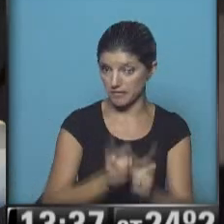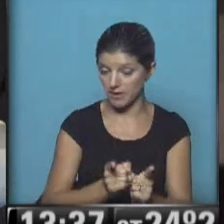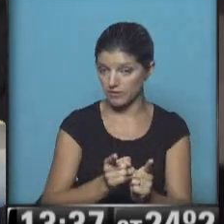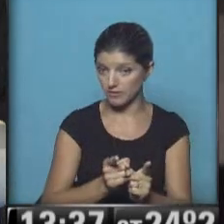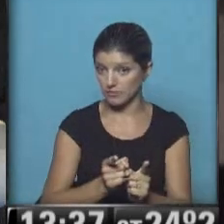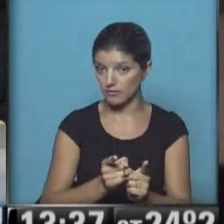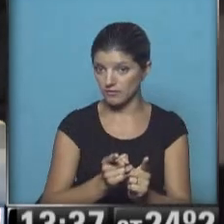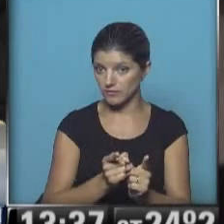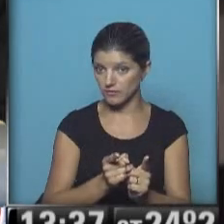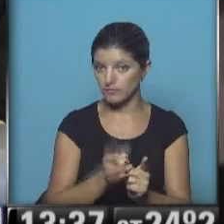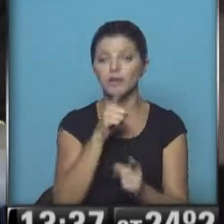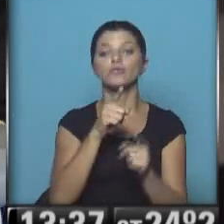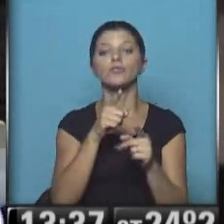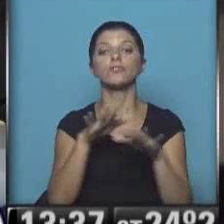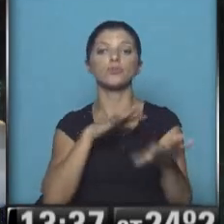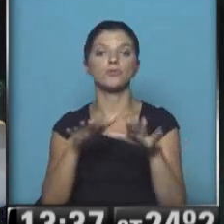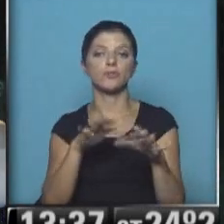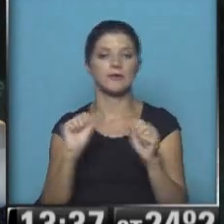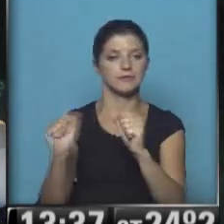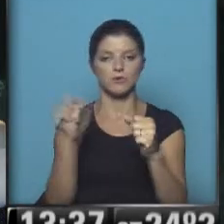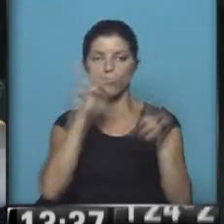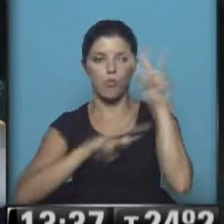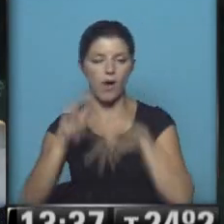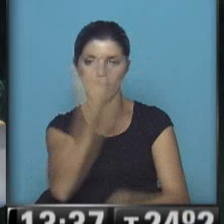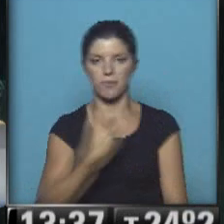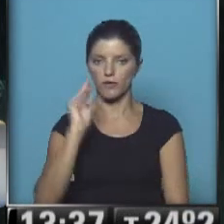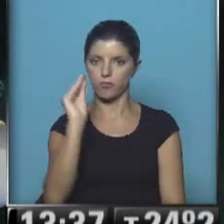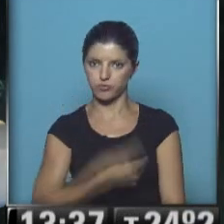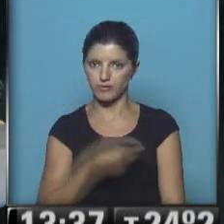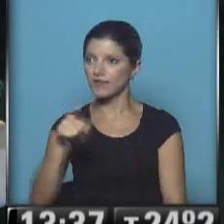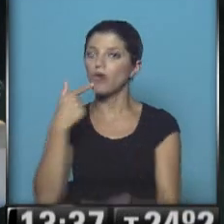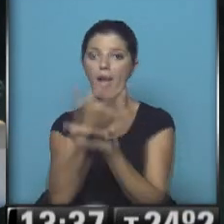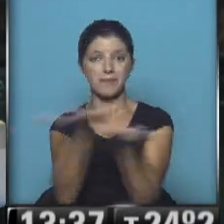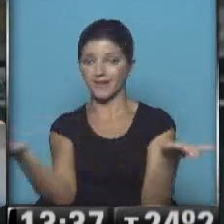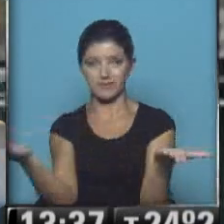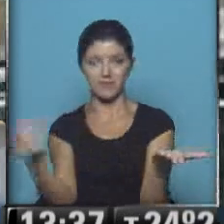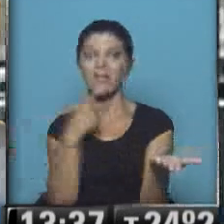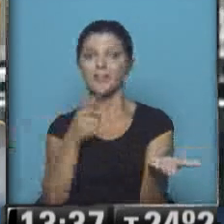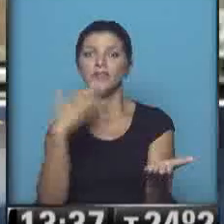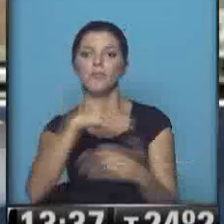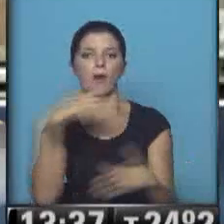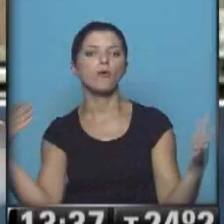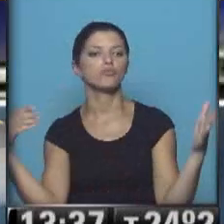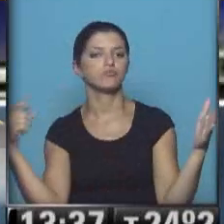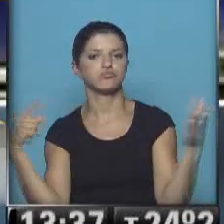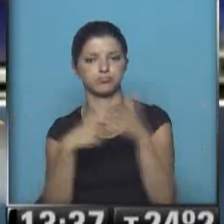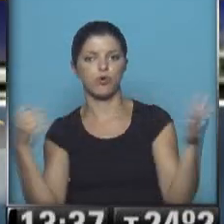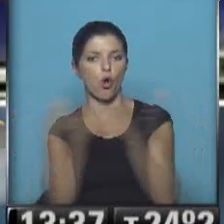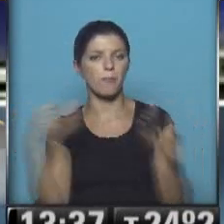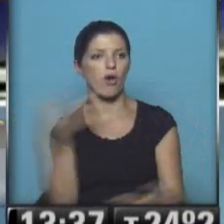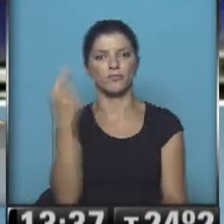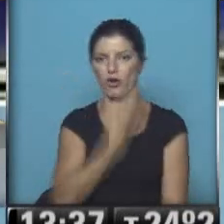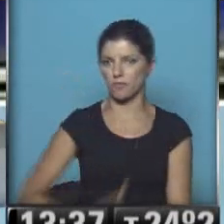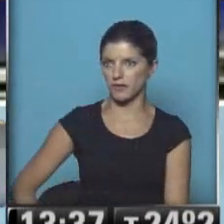tiempo tienen movimientos desestabilizadores donde abiertamente llaman a derrocar a esos gobiernos m